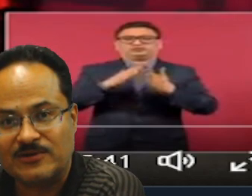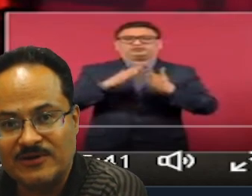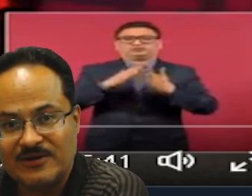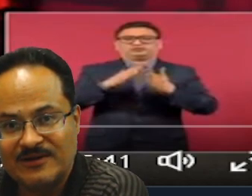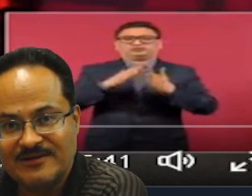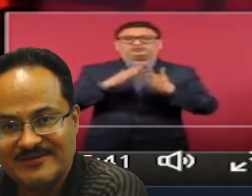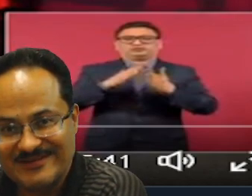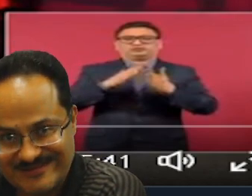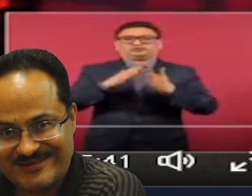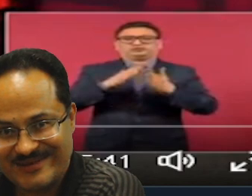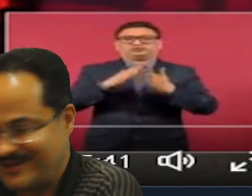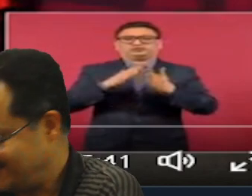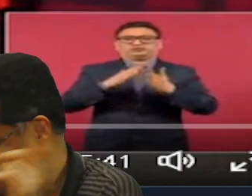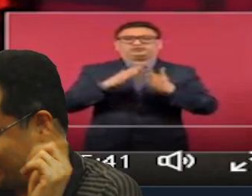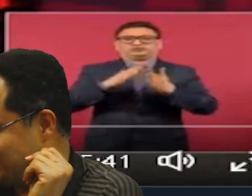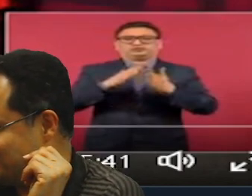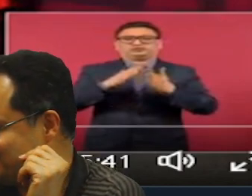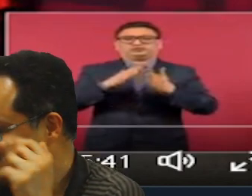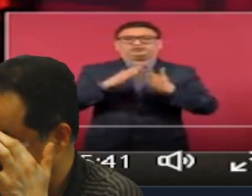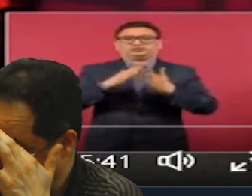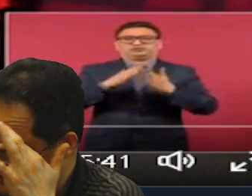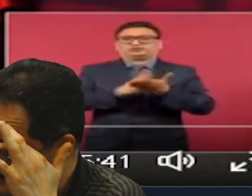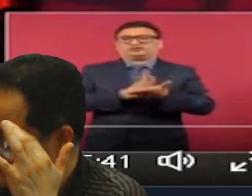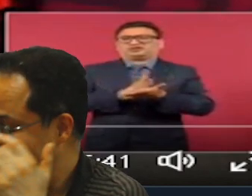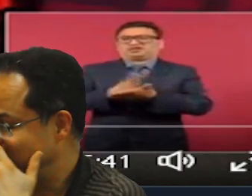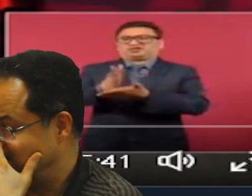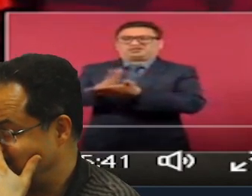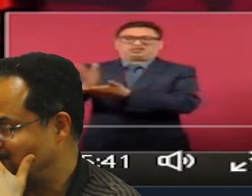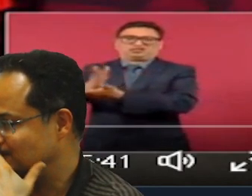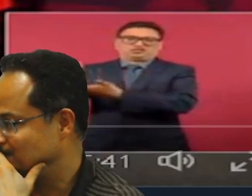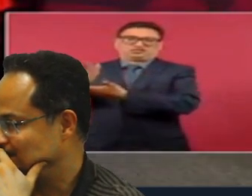diciendo y chequen